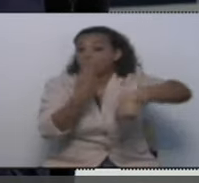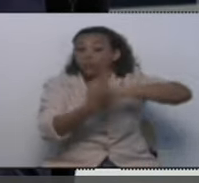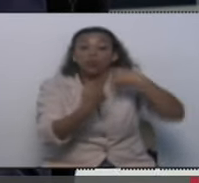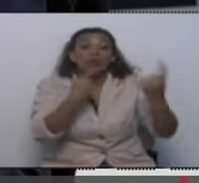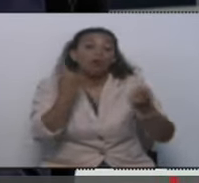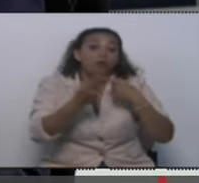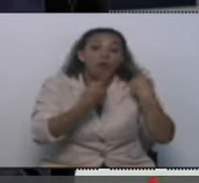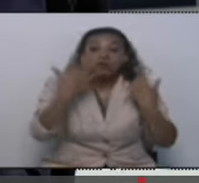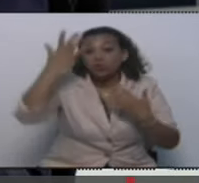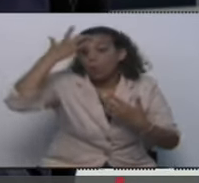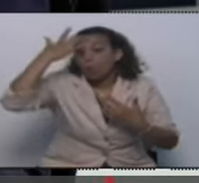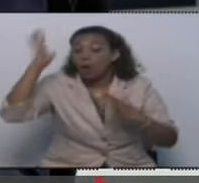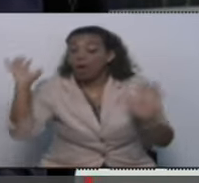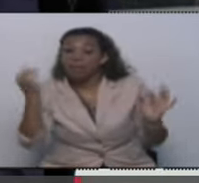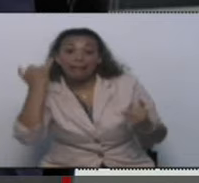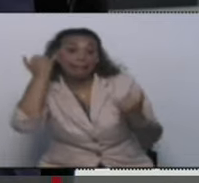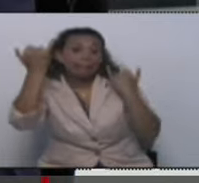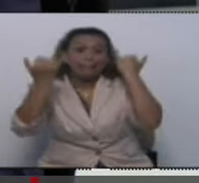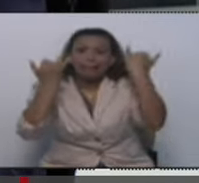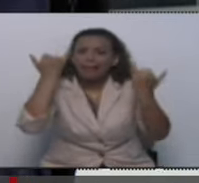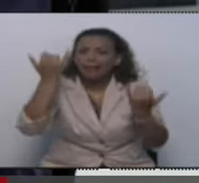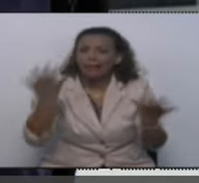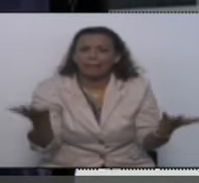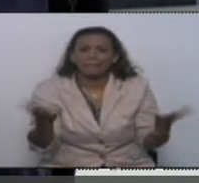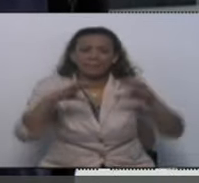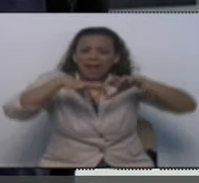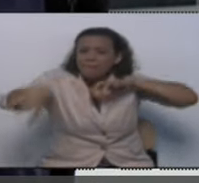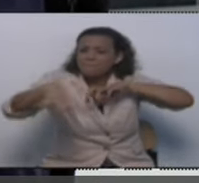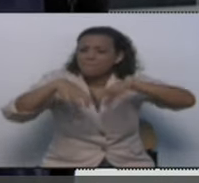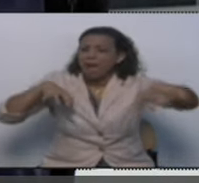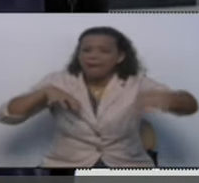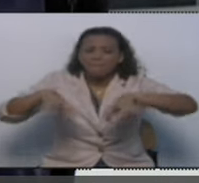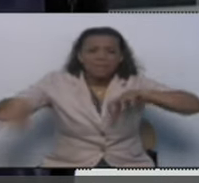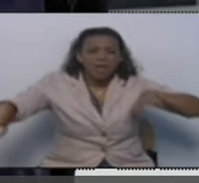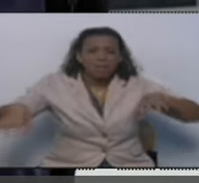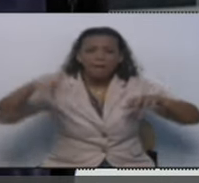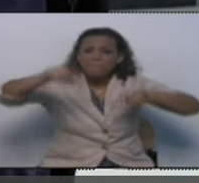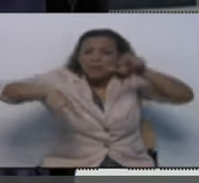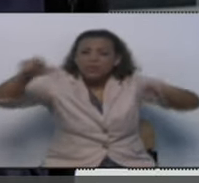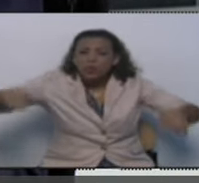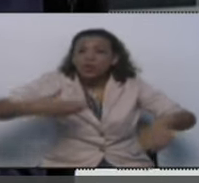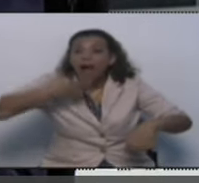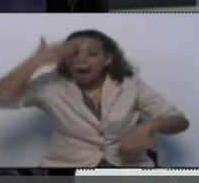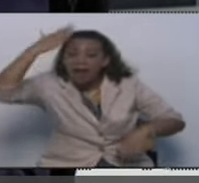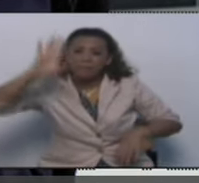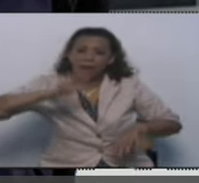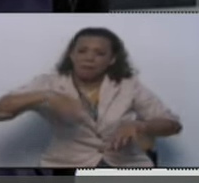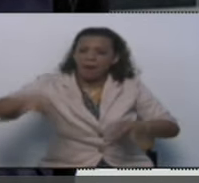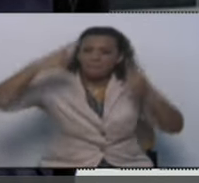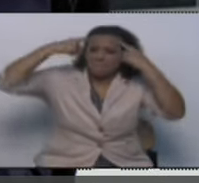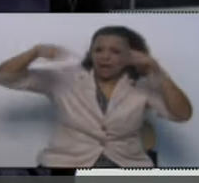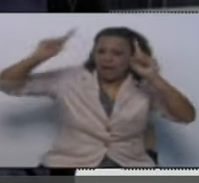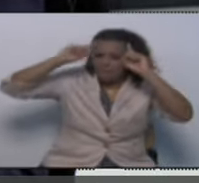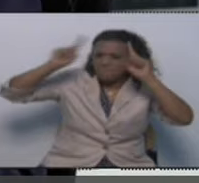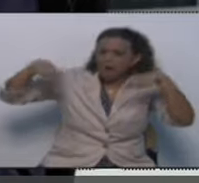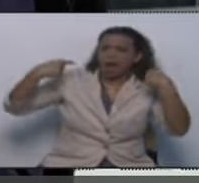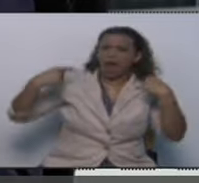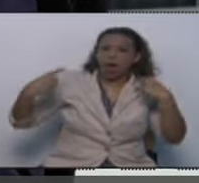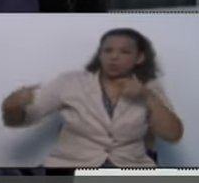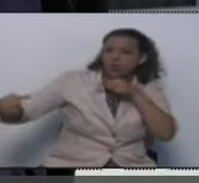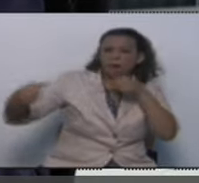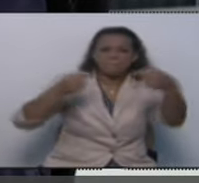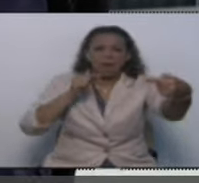colores, con la idea de dividir totalmente al mundo árabe, de enfrentar a suní contra